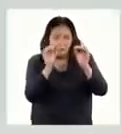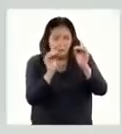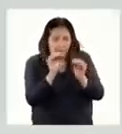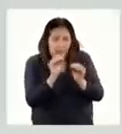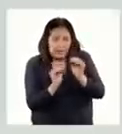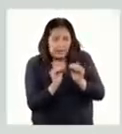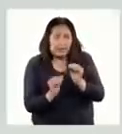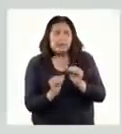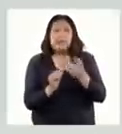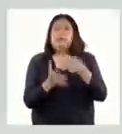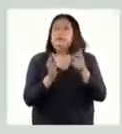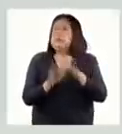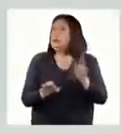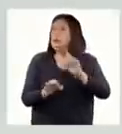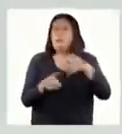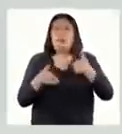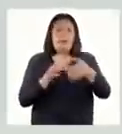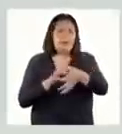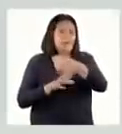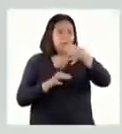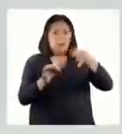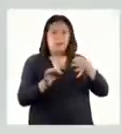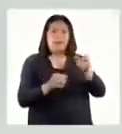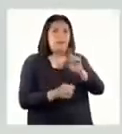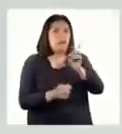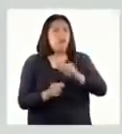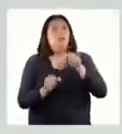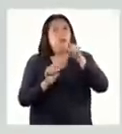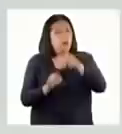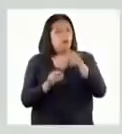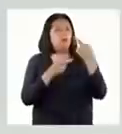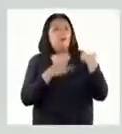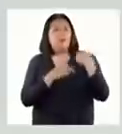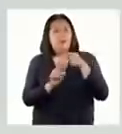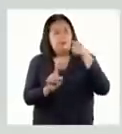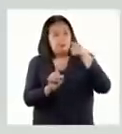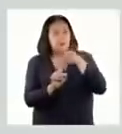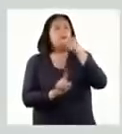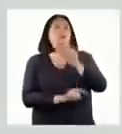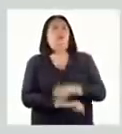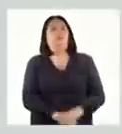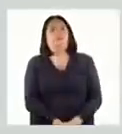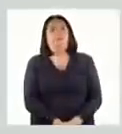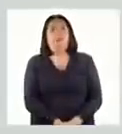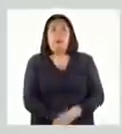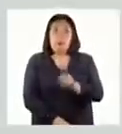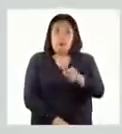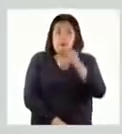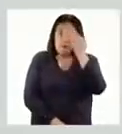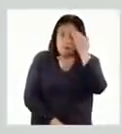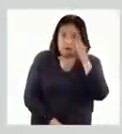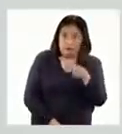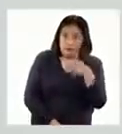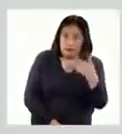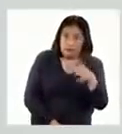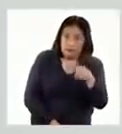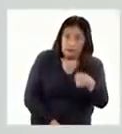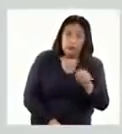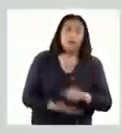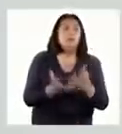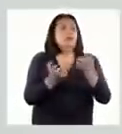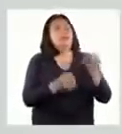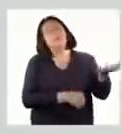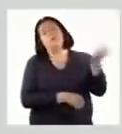pequeña, es irreemplazable porque cumple funciones específicas. Sabiendo esto,